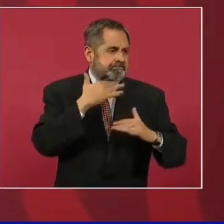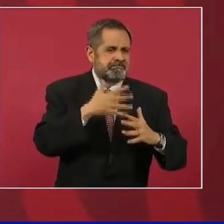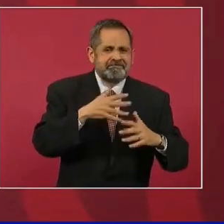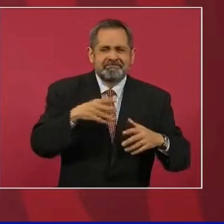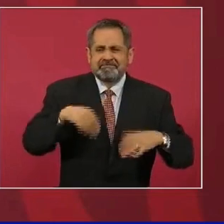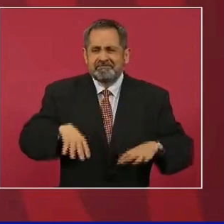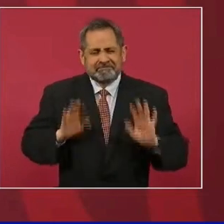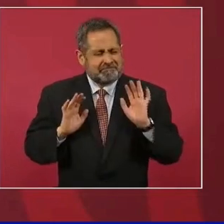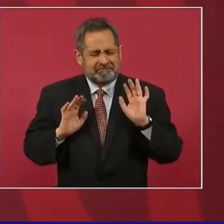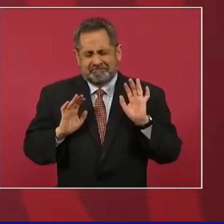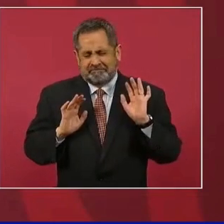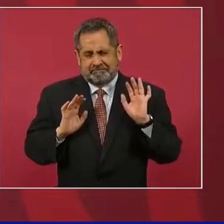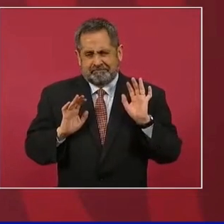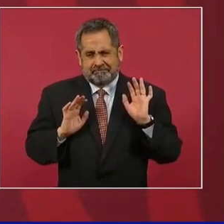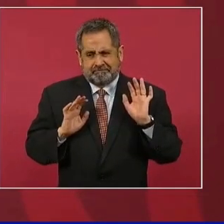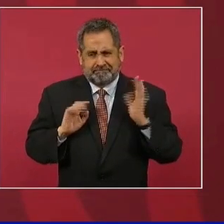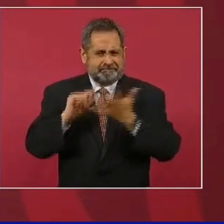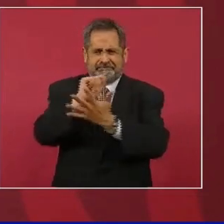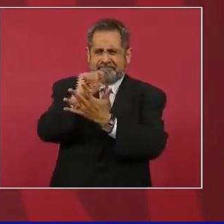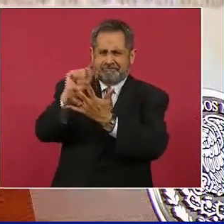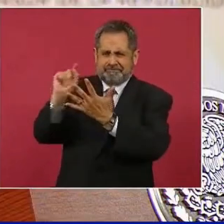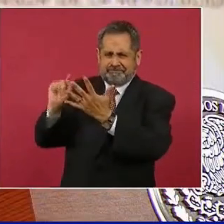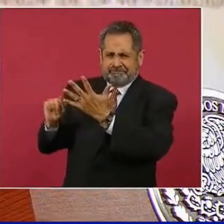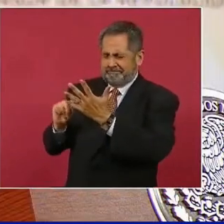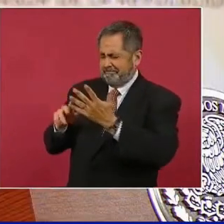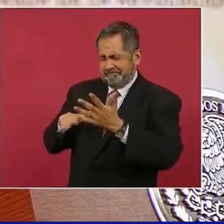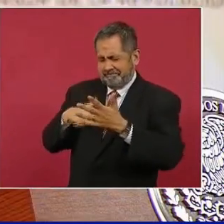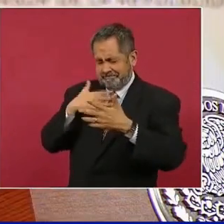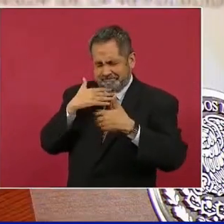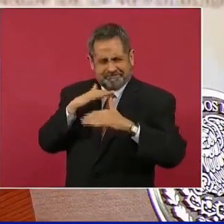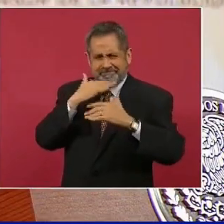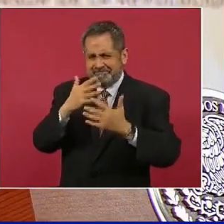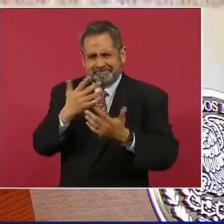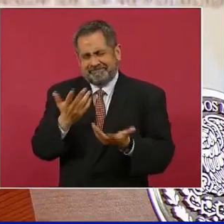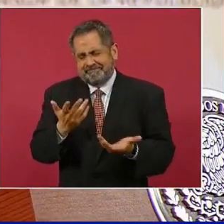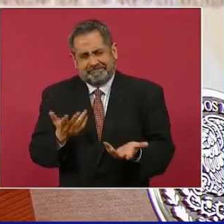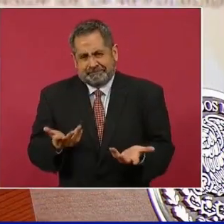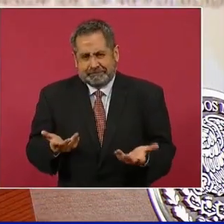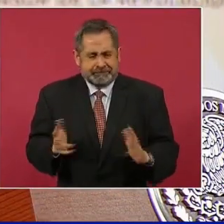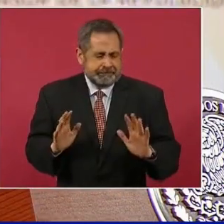en todas sus manifestaciones,